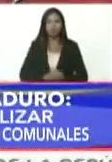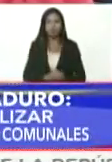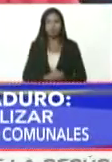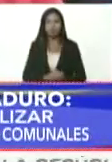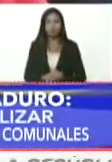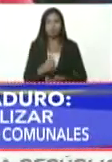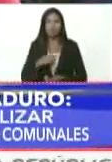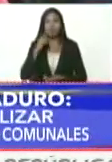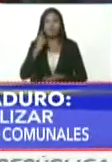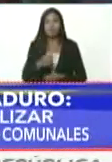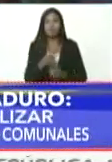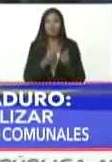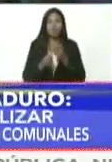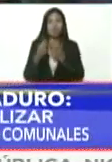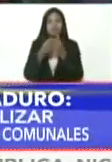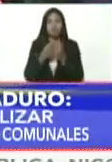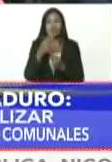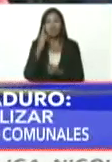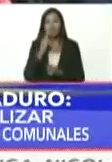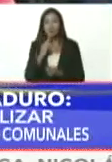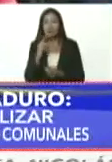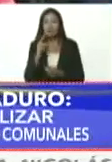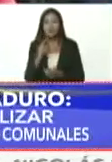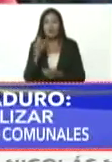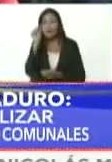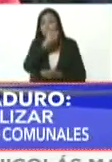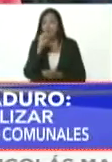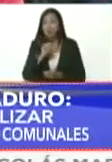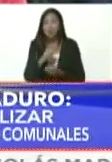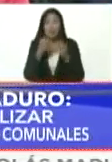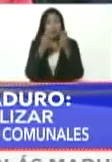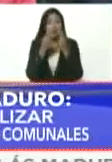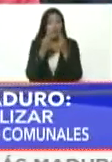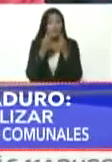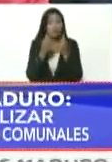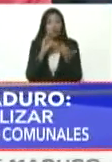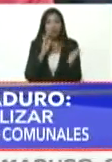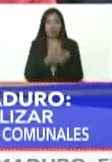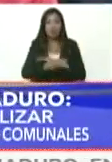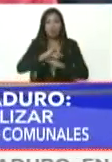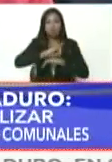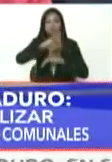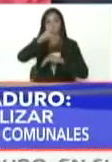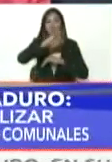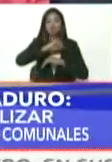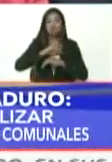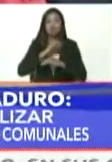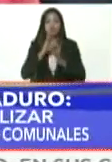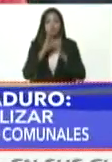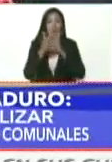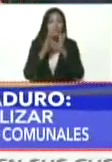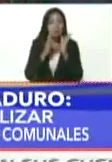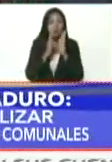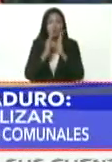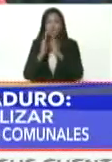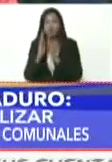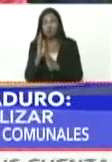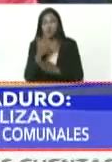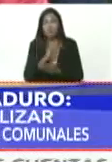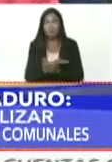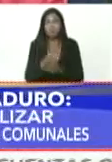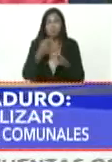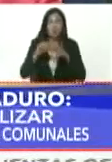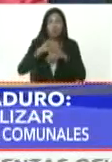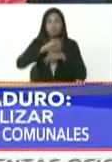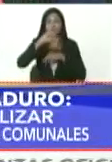debemos financiar rápido, en bolívares, rápido, hasta que acabemos con esta hiperinflación. La estamos semicontrolando, pero la bicha